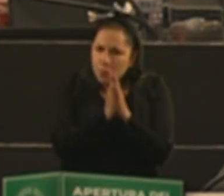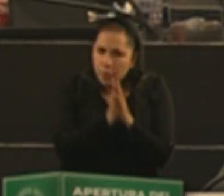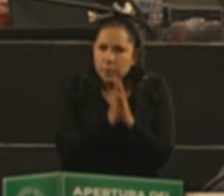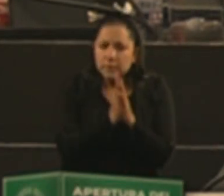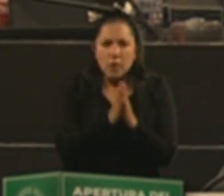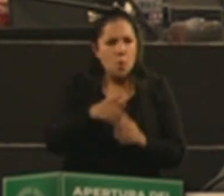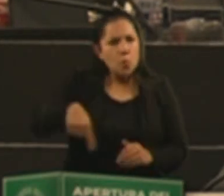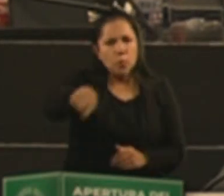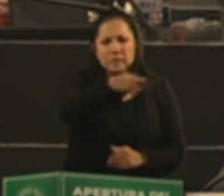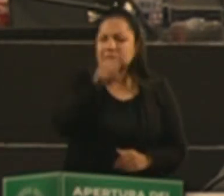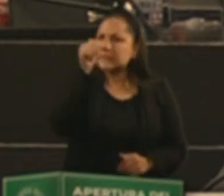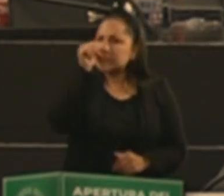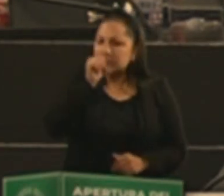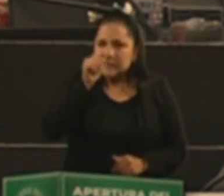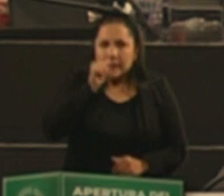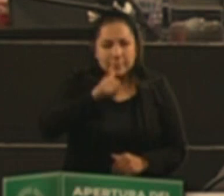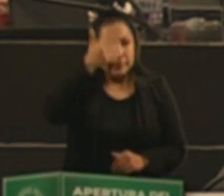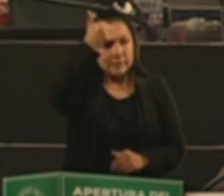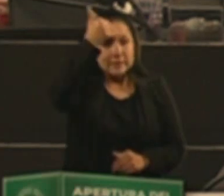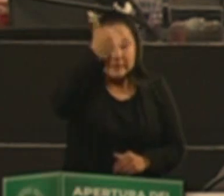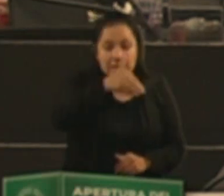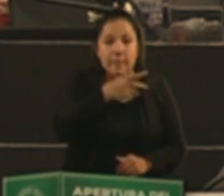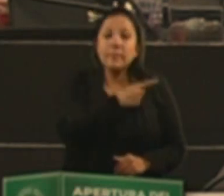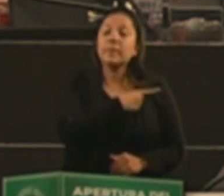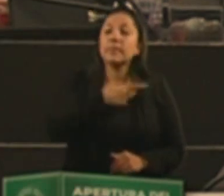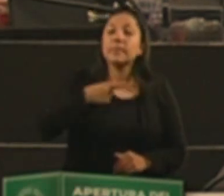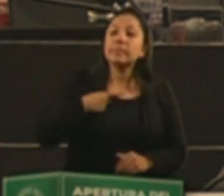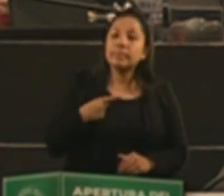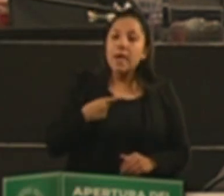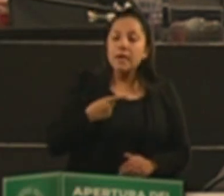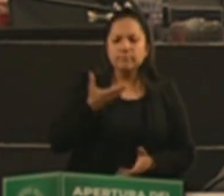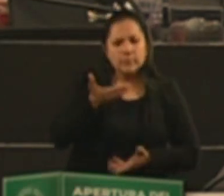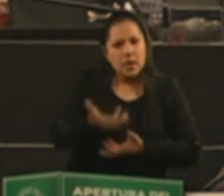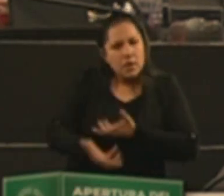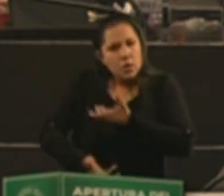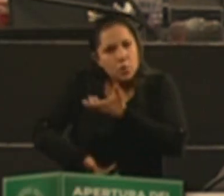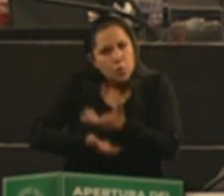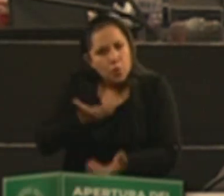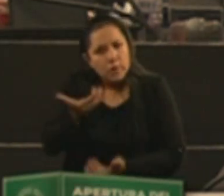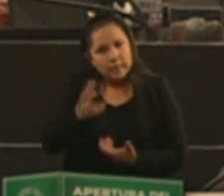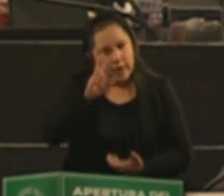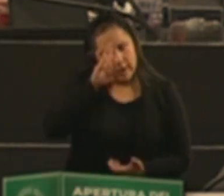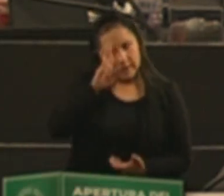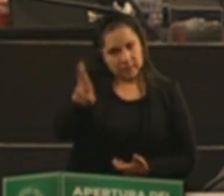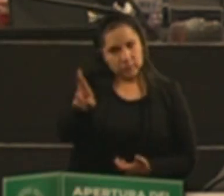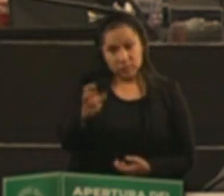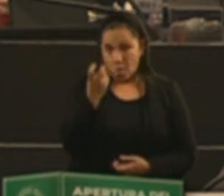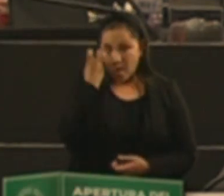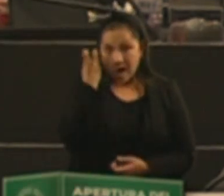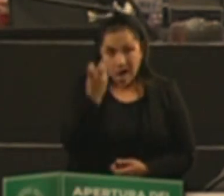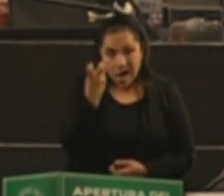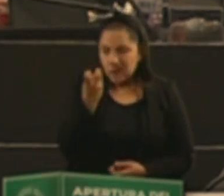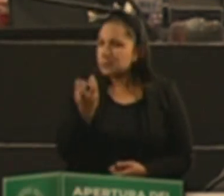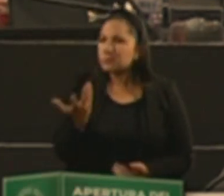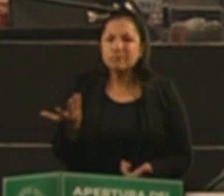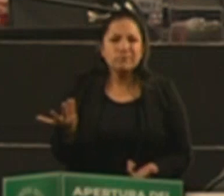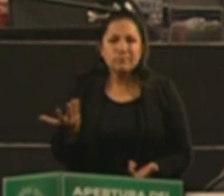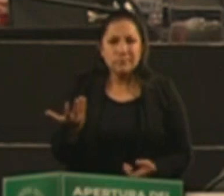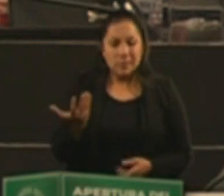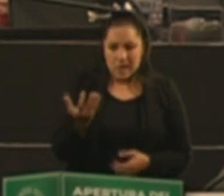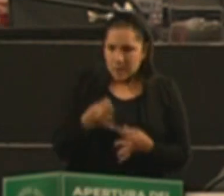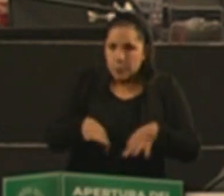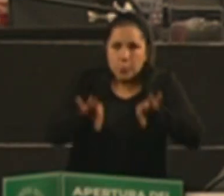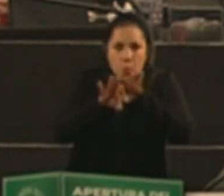que el respeto y la cordialidad es presupuesto fundamental para el funcionamiento de